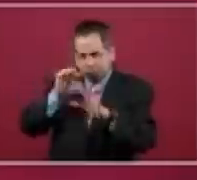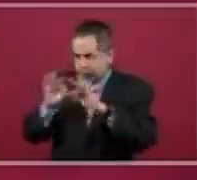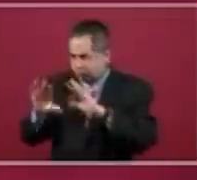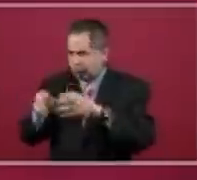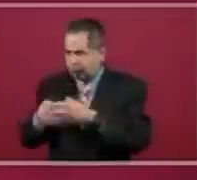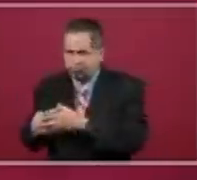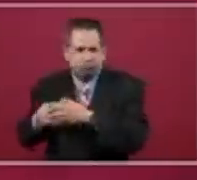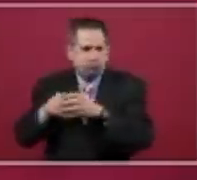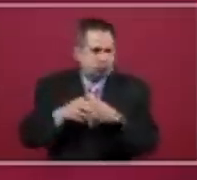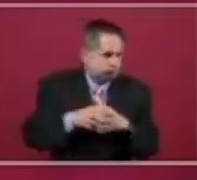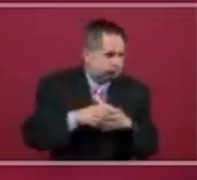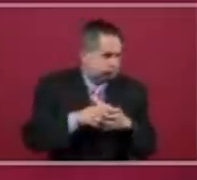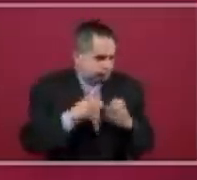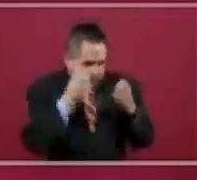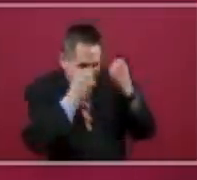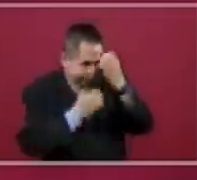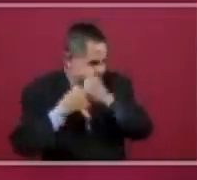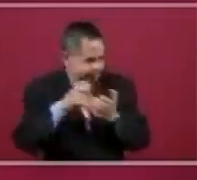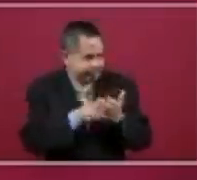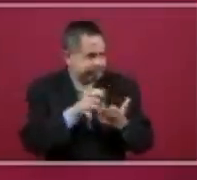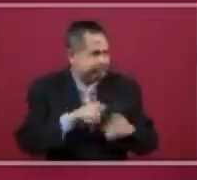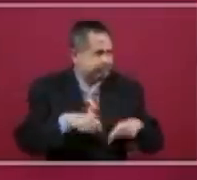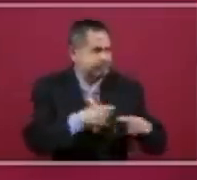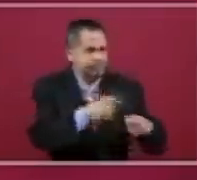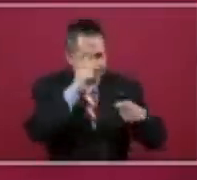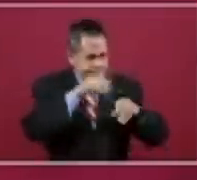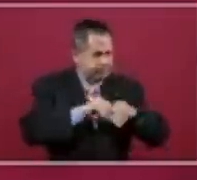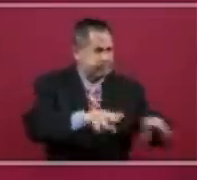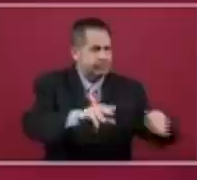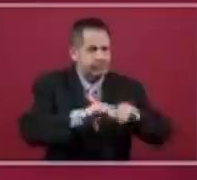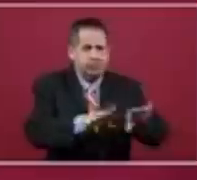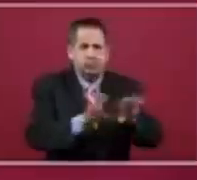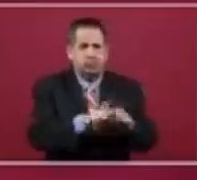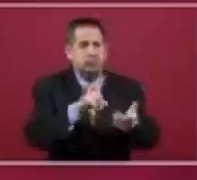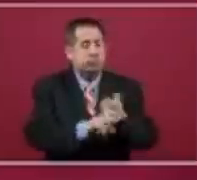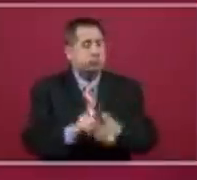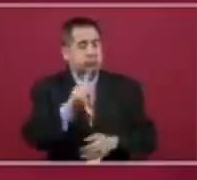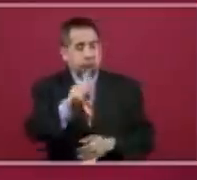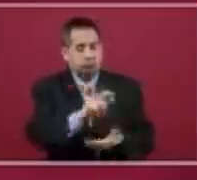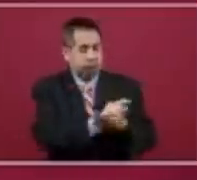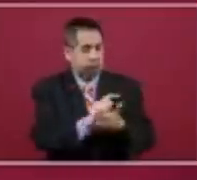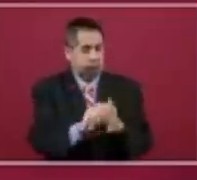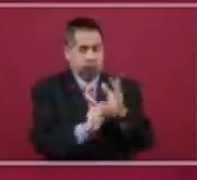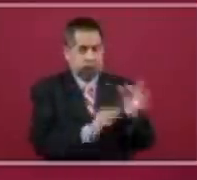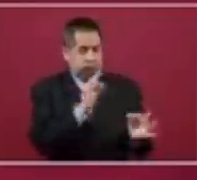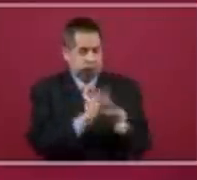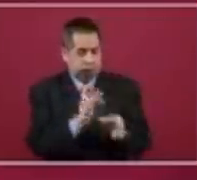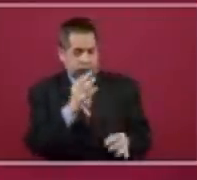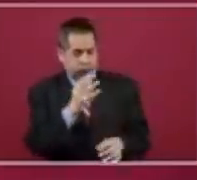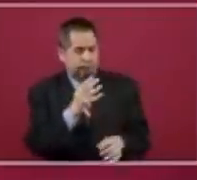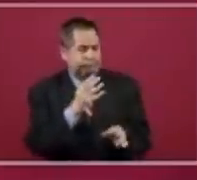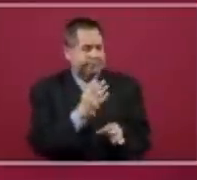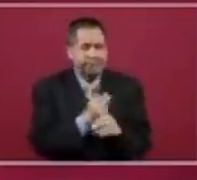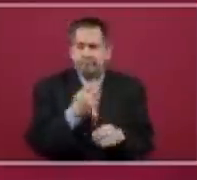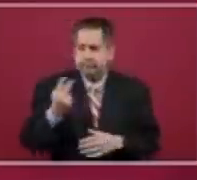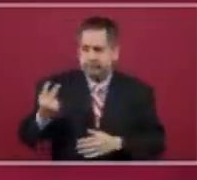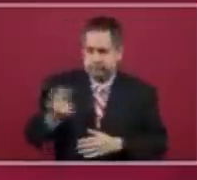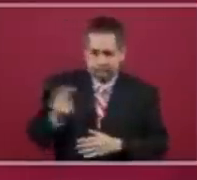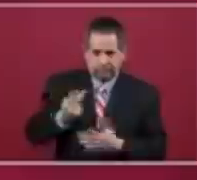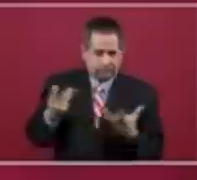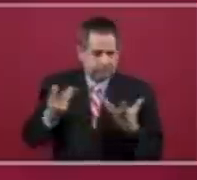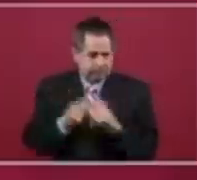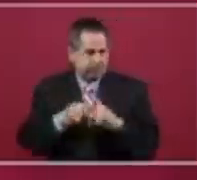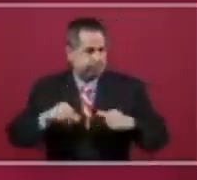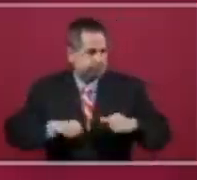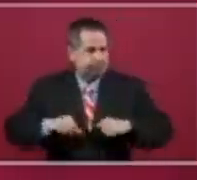promover el desarrollo científico, educativo y cultural en materia de manejo sostenible del agua, diseñar de manera conjunta actividades